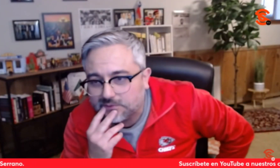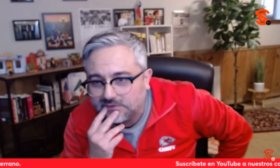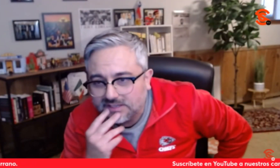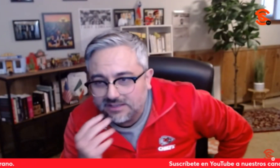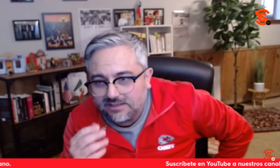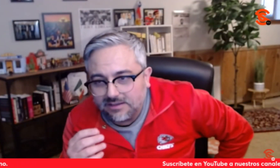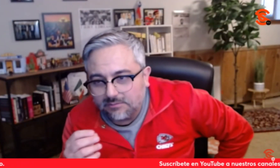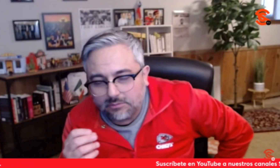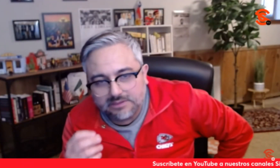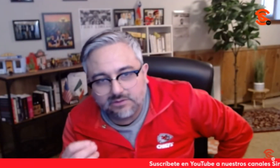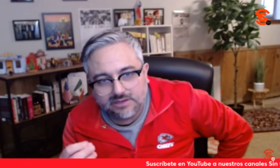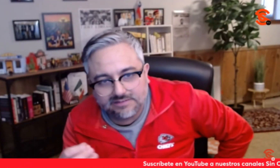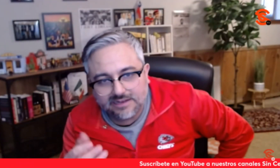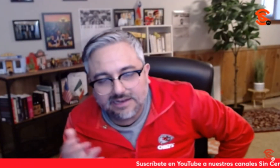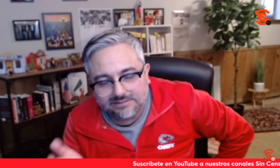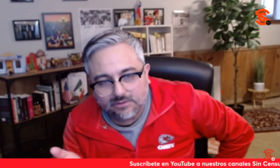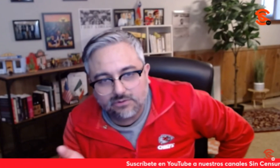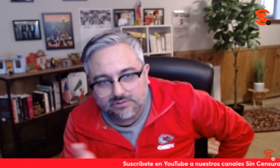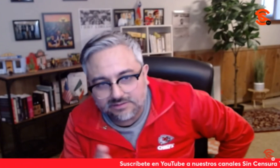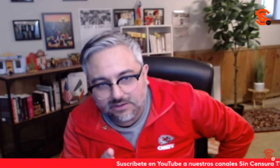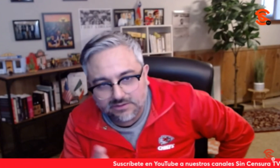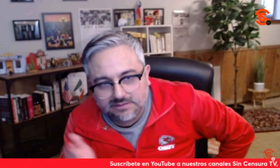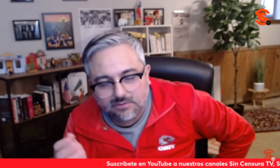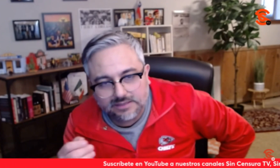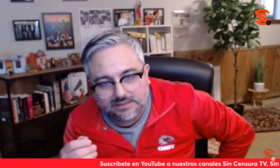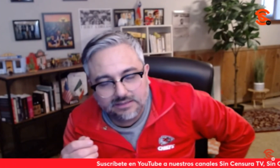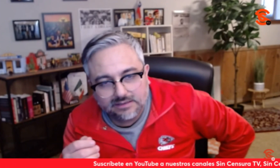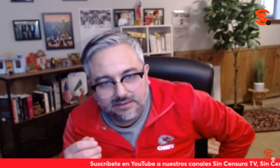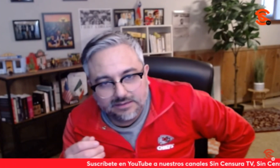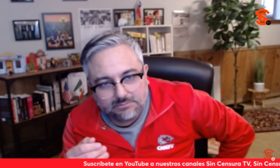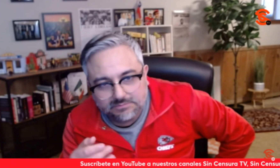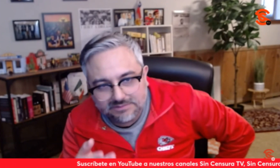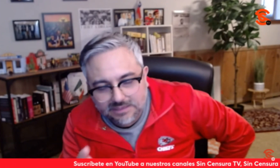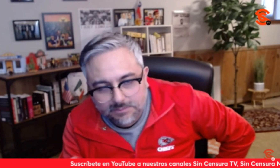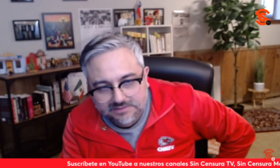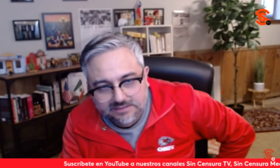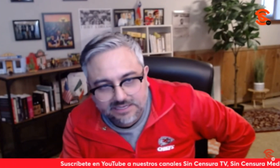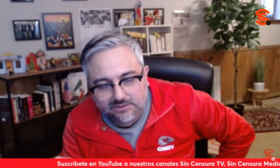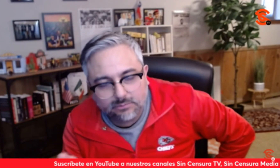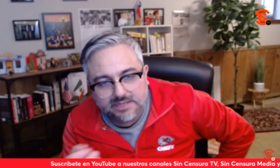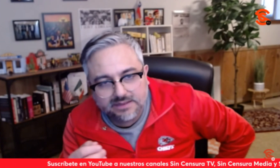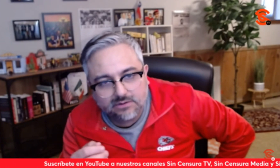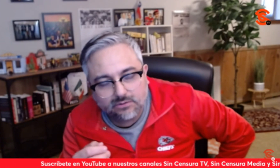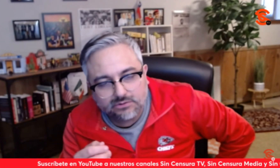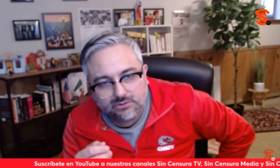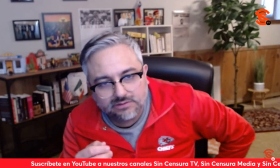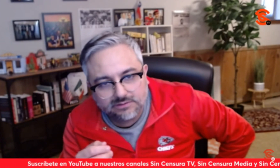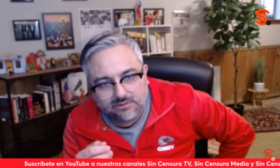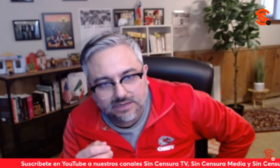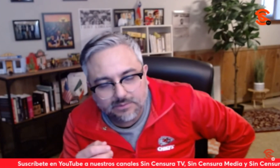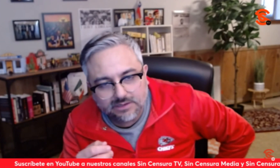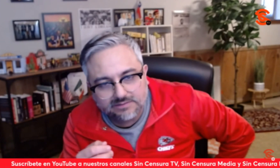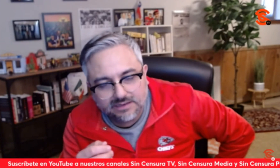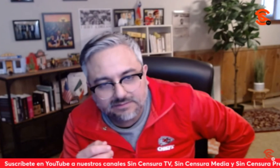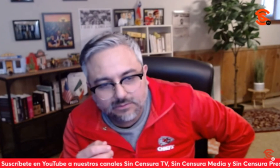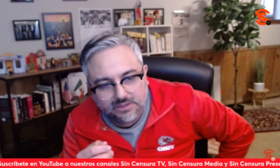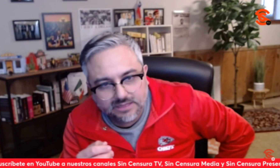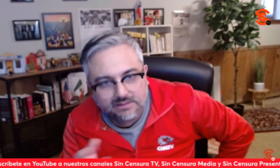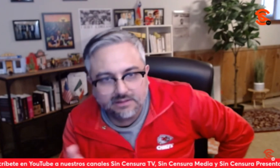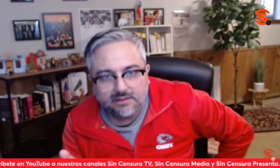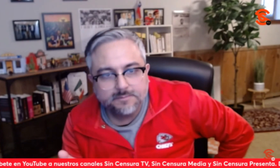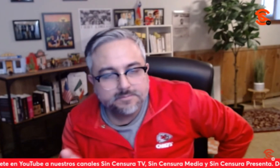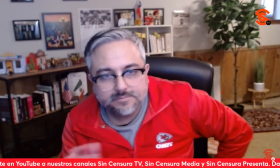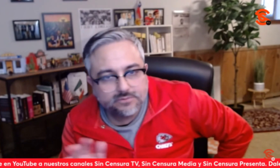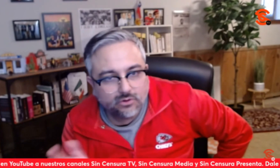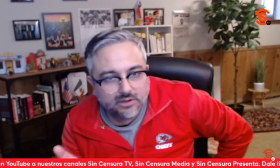de medios, momento en el que se ha analizado un noticiero de este cuate, siempre está tirando mierda con cuestiones de lo de la violencia y la